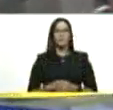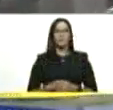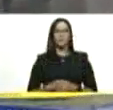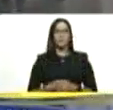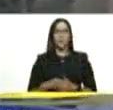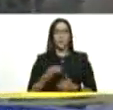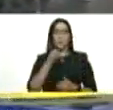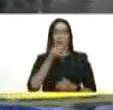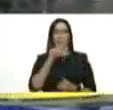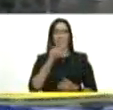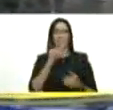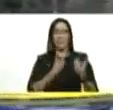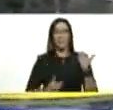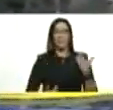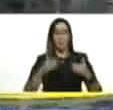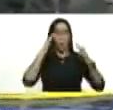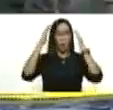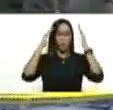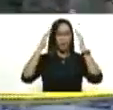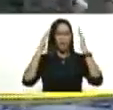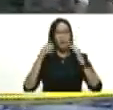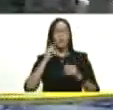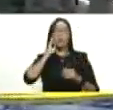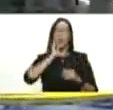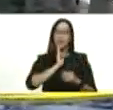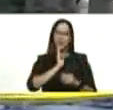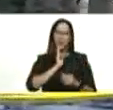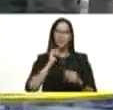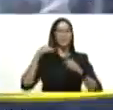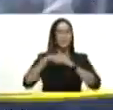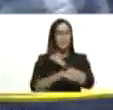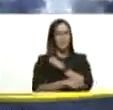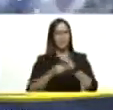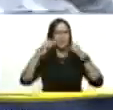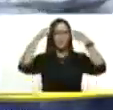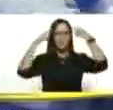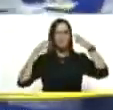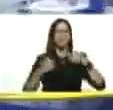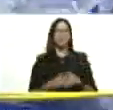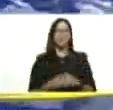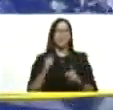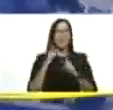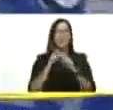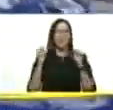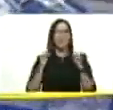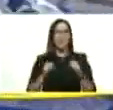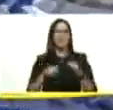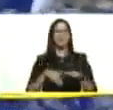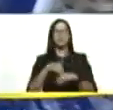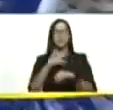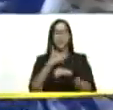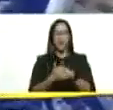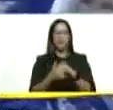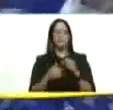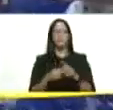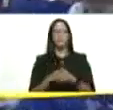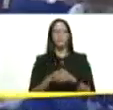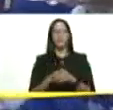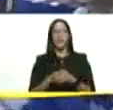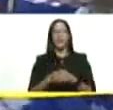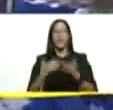Buenas tardes, presidente. Un saludo bolivariano y profundamente chavista. Desde acá, de la planta El Gigante